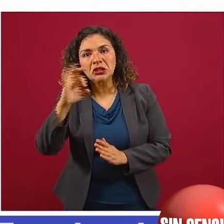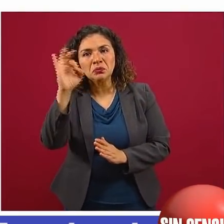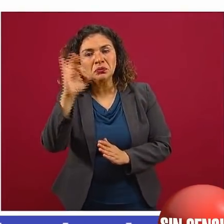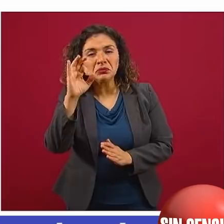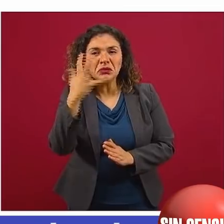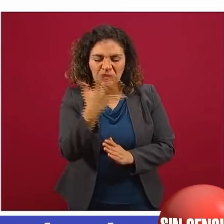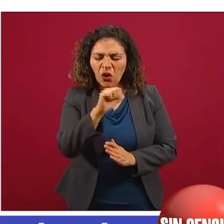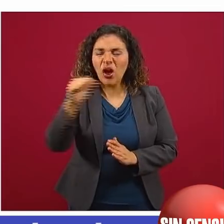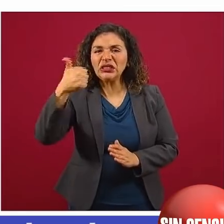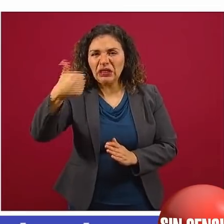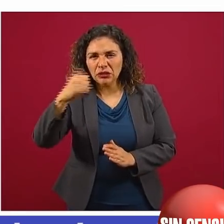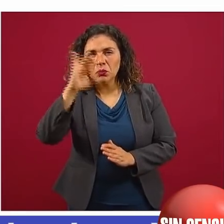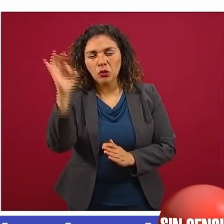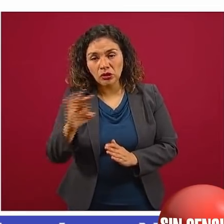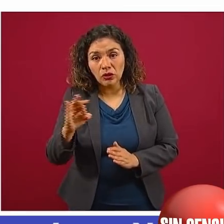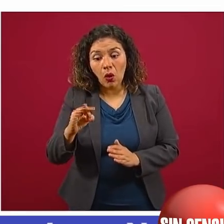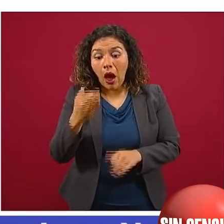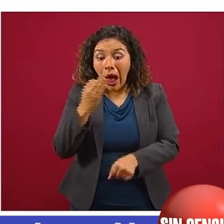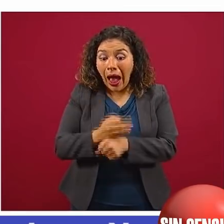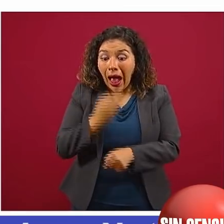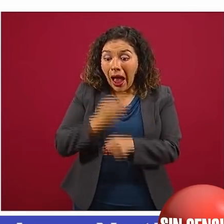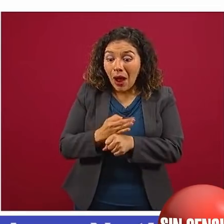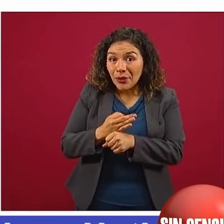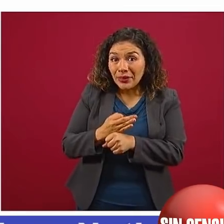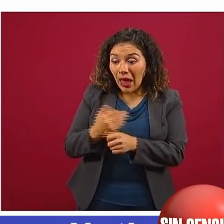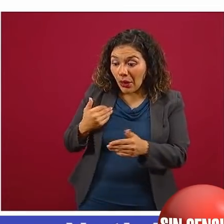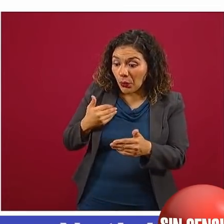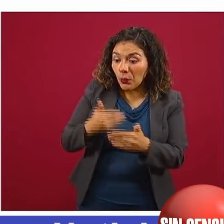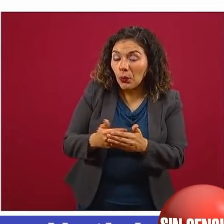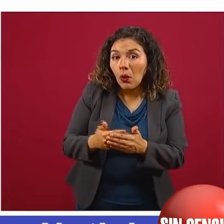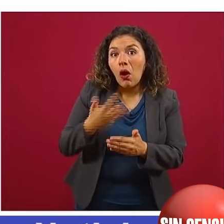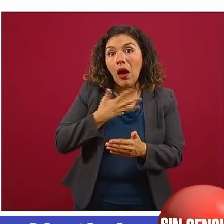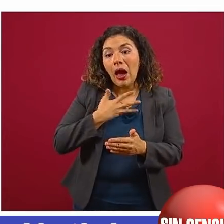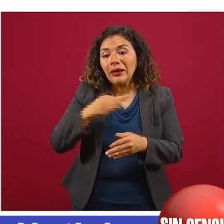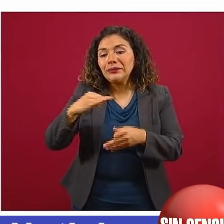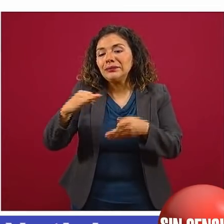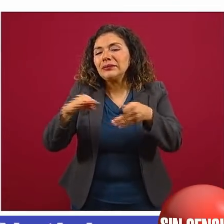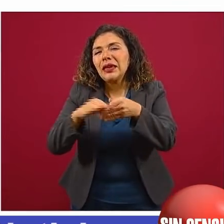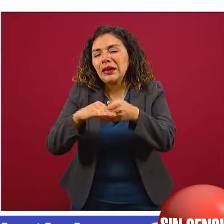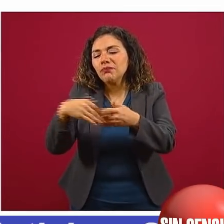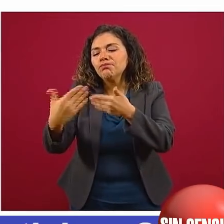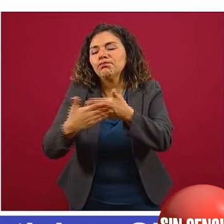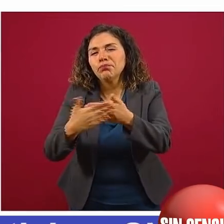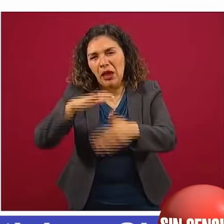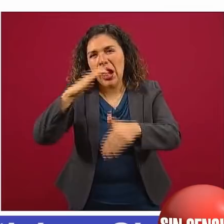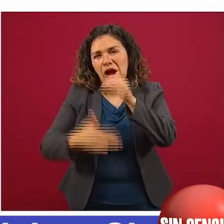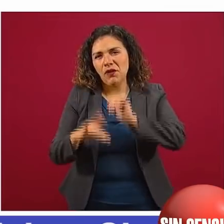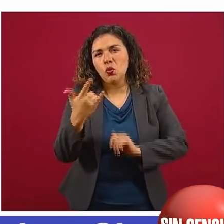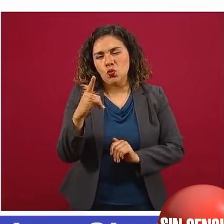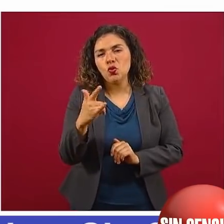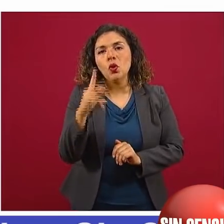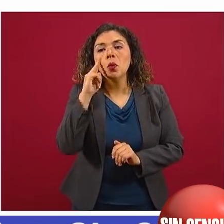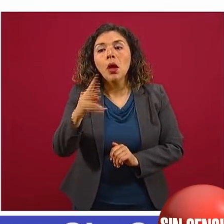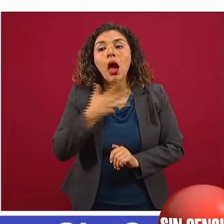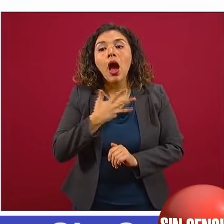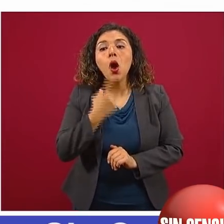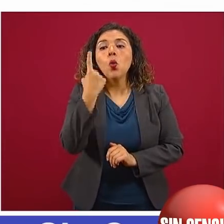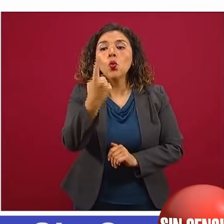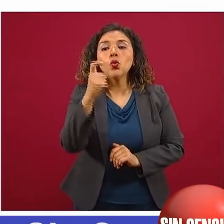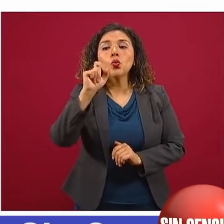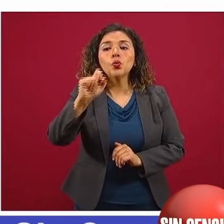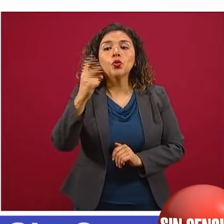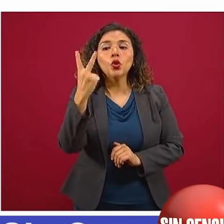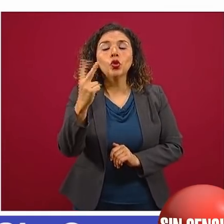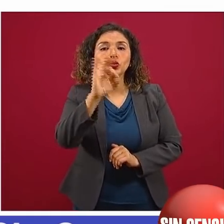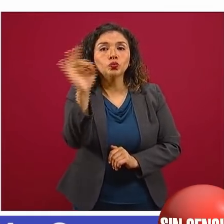6% y finalmente en este momento, a casi terminar julio, estamos viendo que estamos a